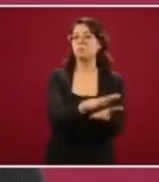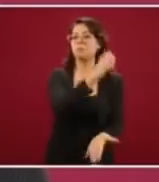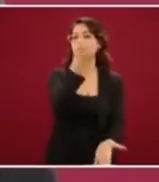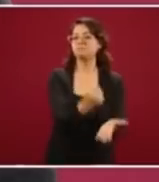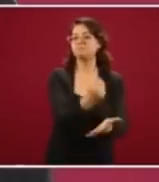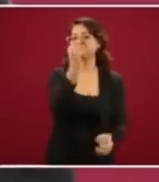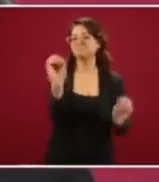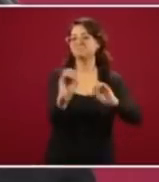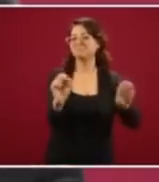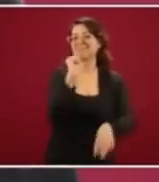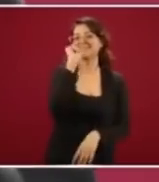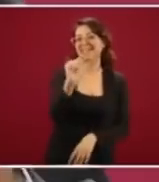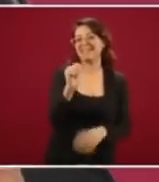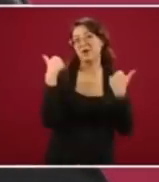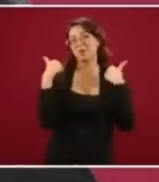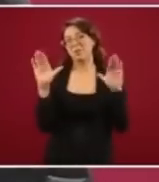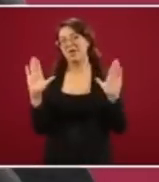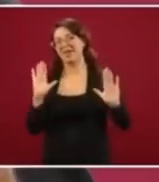O sea,